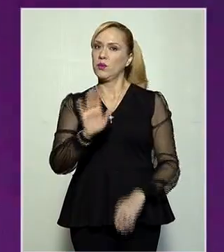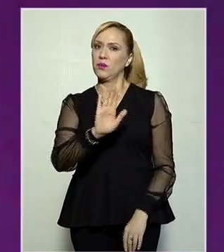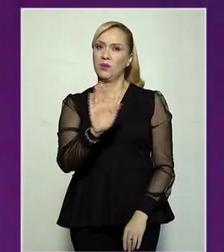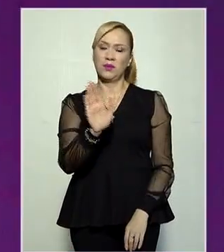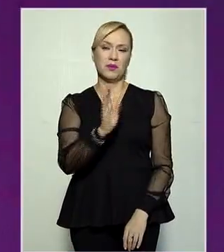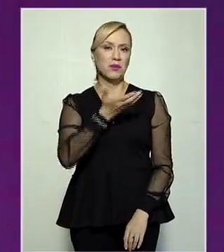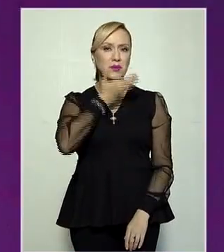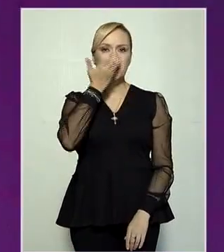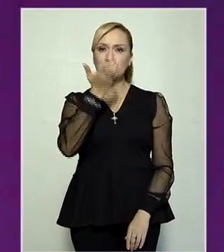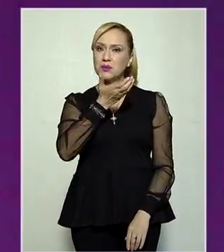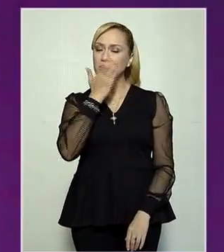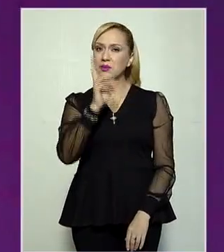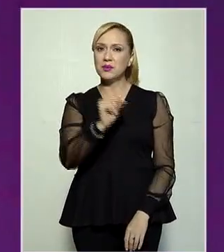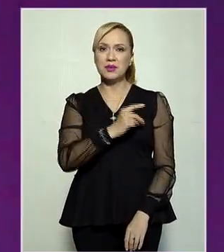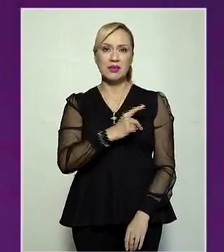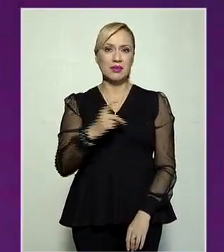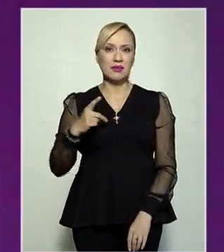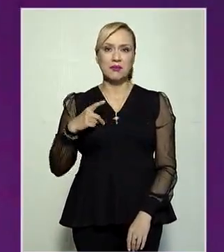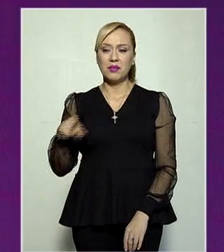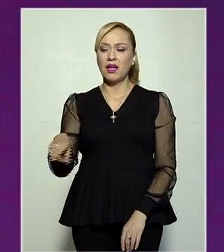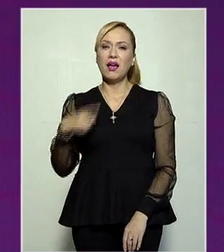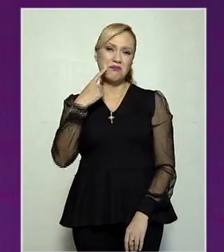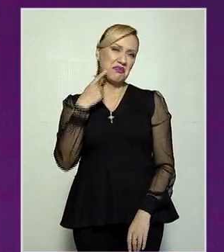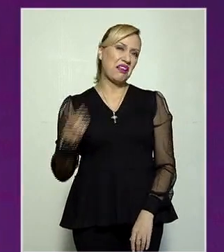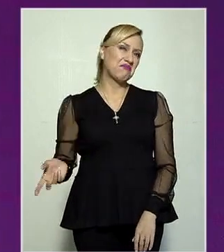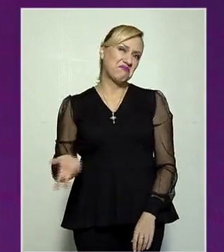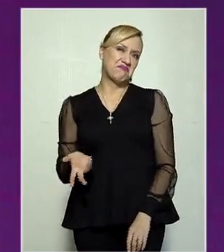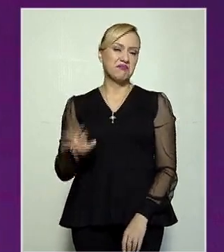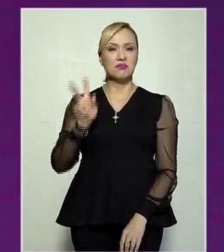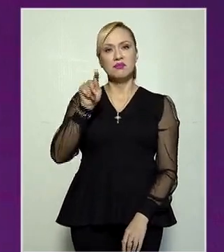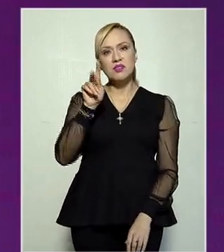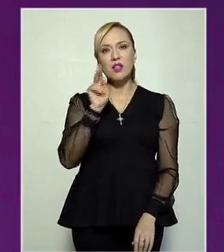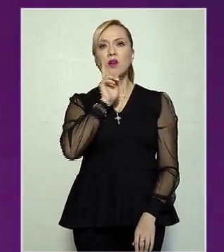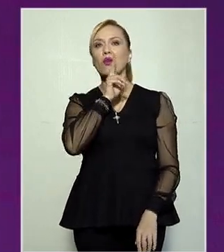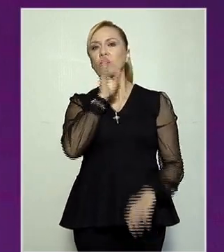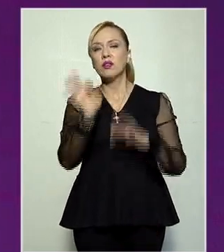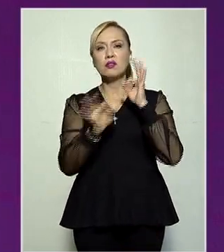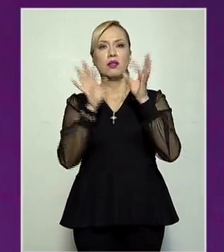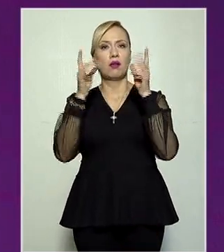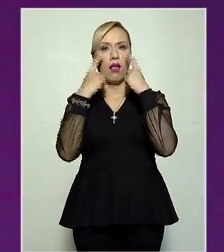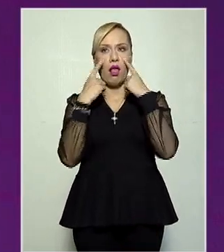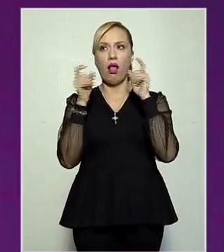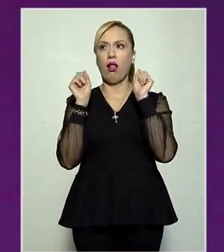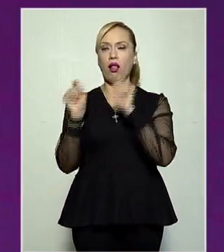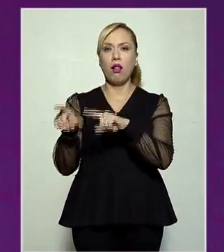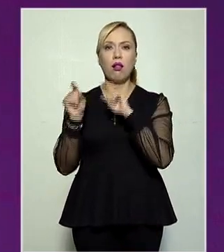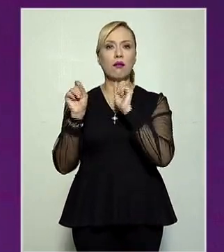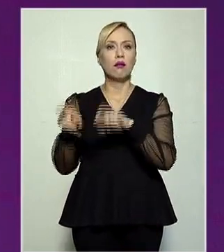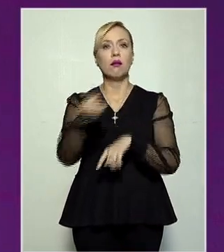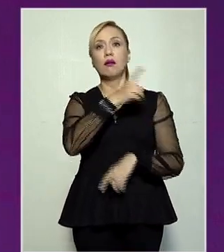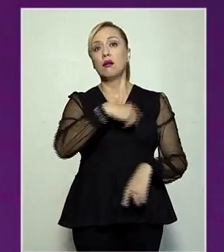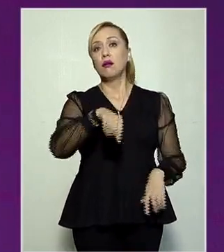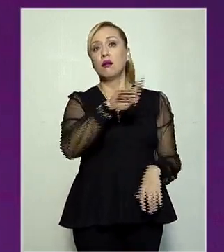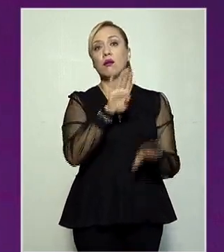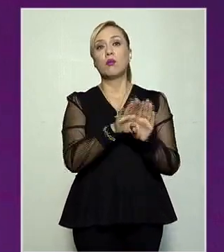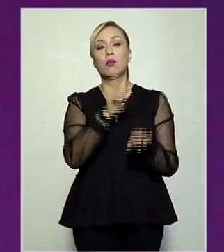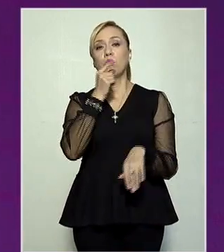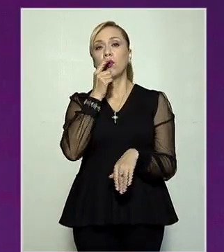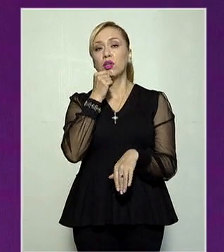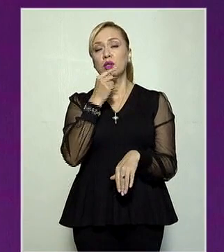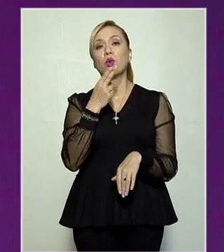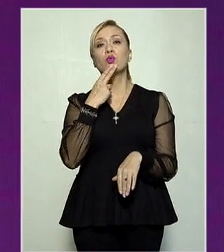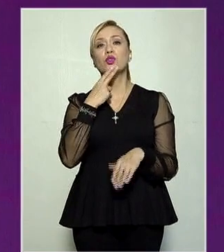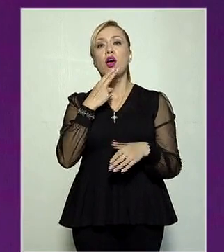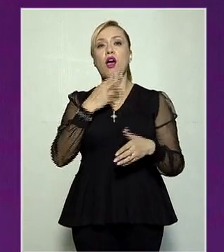acostumbrados a hablar de estos lugares en la televisión, en los medios. Y además de cómo las autoridades a veces los procesan usando